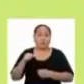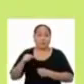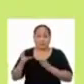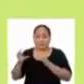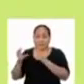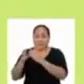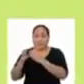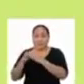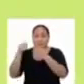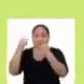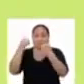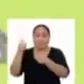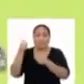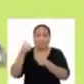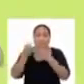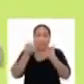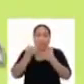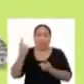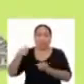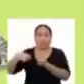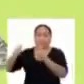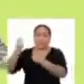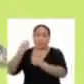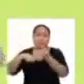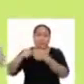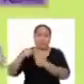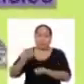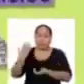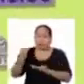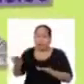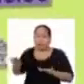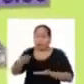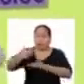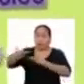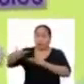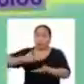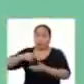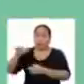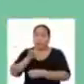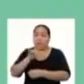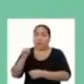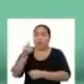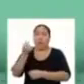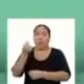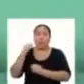es tan chévere que en la actualidad comercian entre ellos sus bienes y servicios al mismo precio.